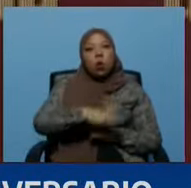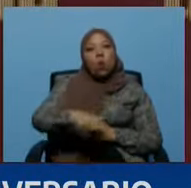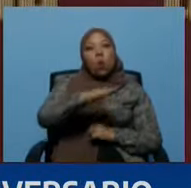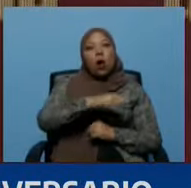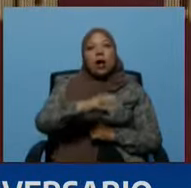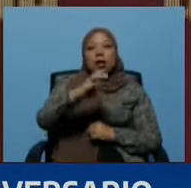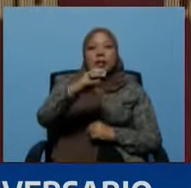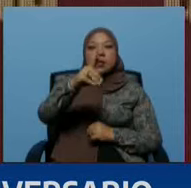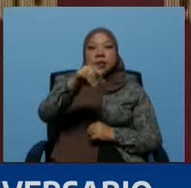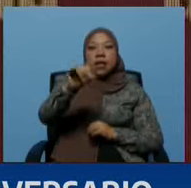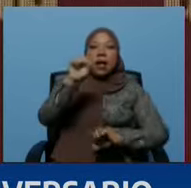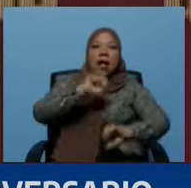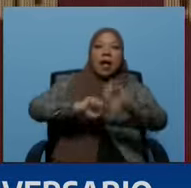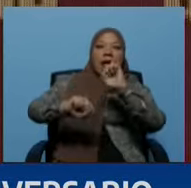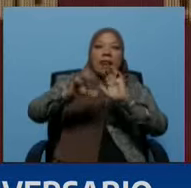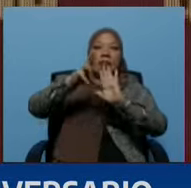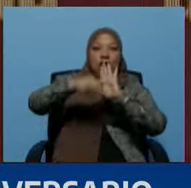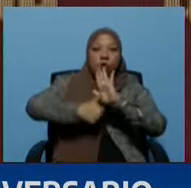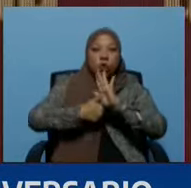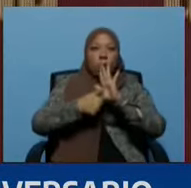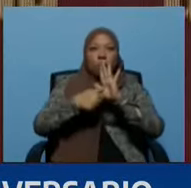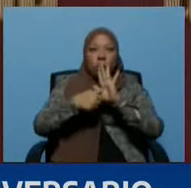Grupo Antiextorsión y Secuestro,